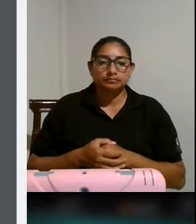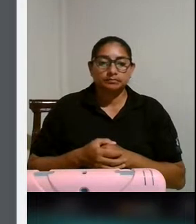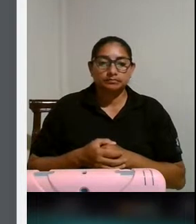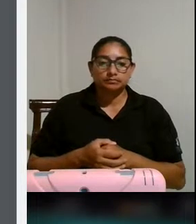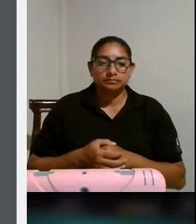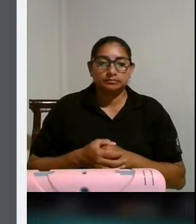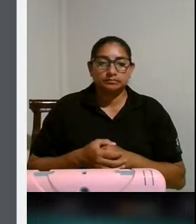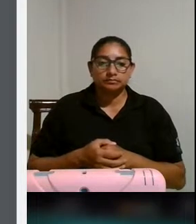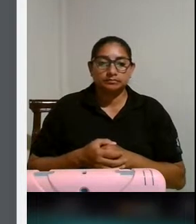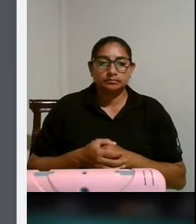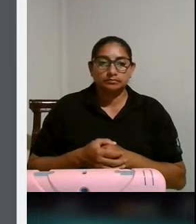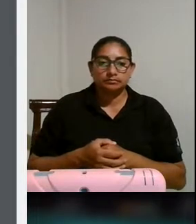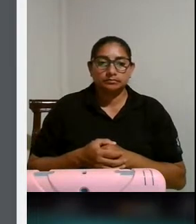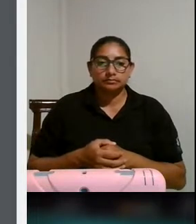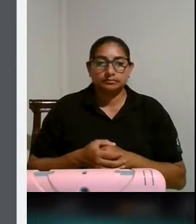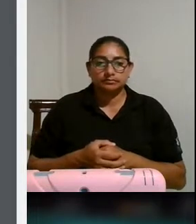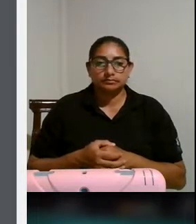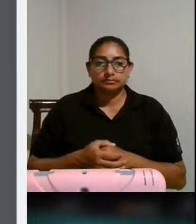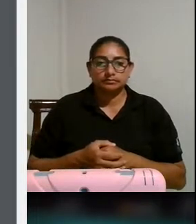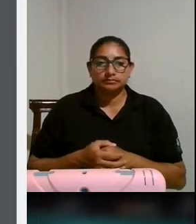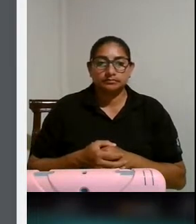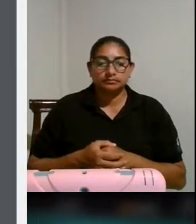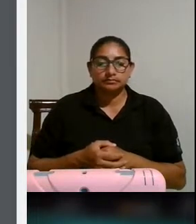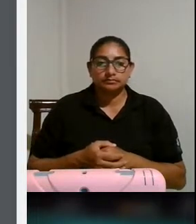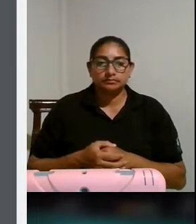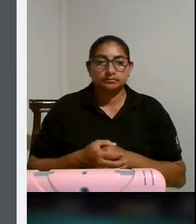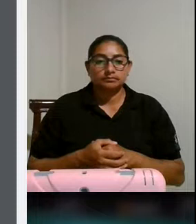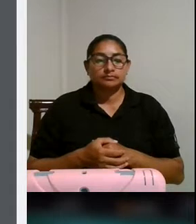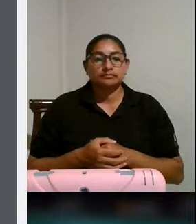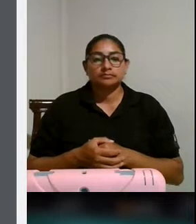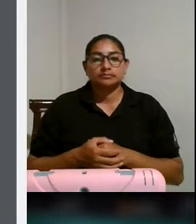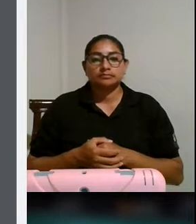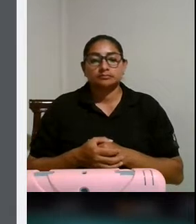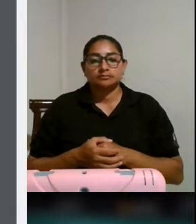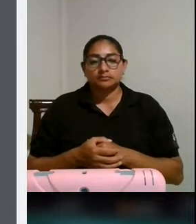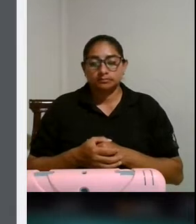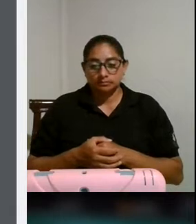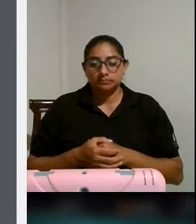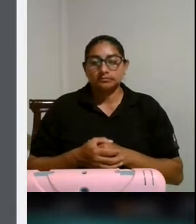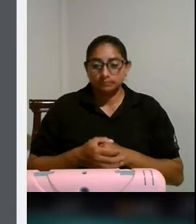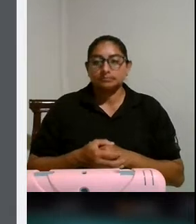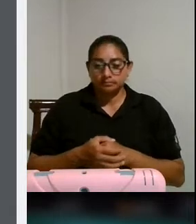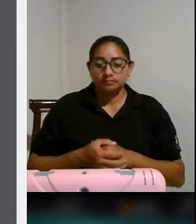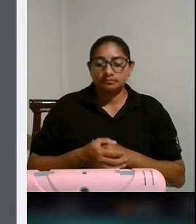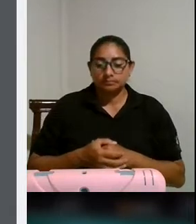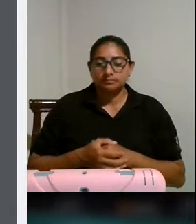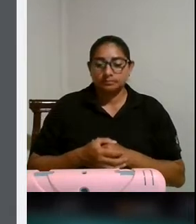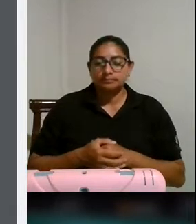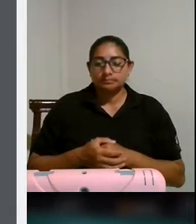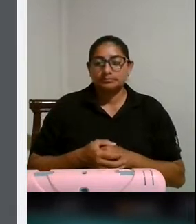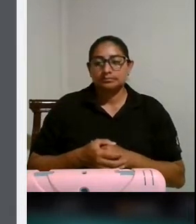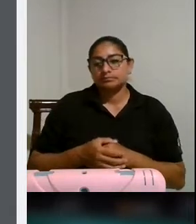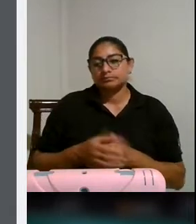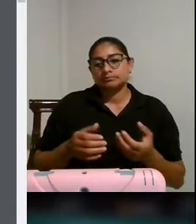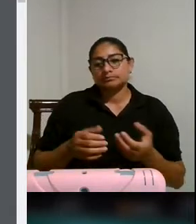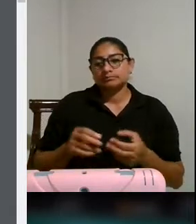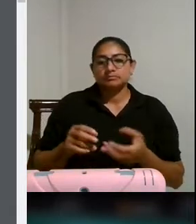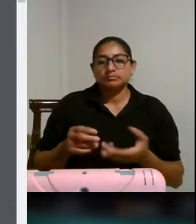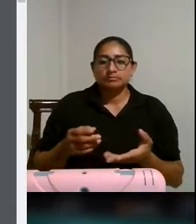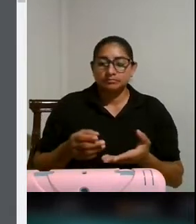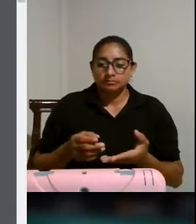la función utilidad. ¿Dónde está la función utilidad? Tenemos que calcularla.